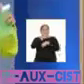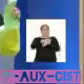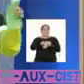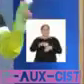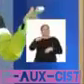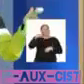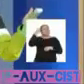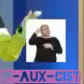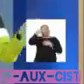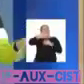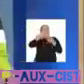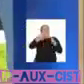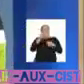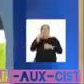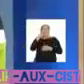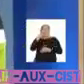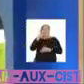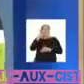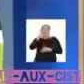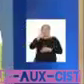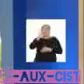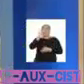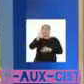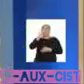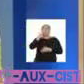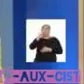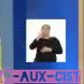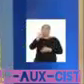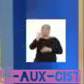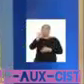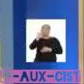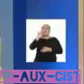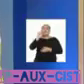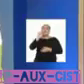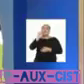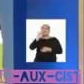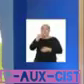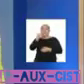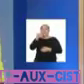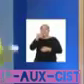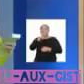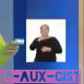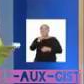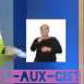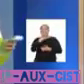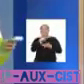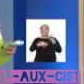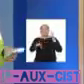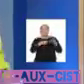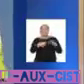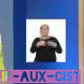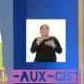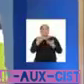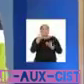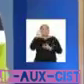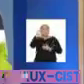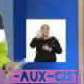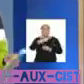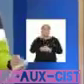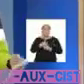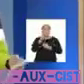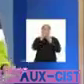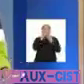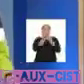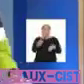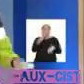de... Futuría. Porque en él hablaremos sobre qué queremos ser y hacer cuando terminemos el colegio. Así que no